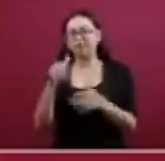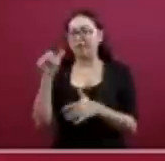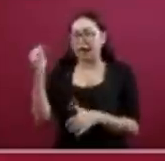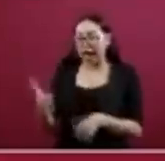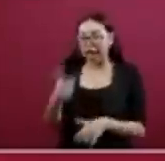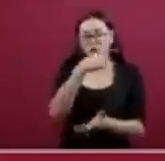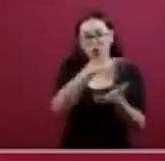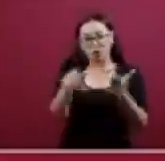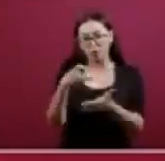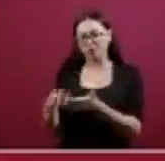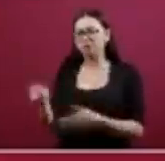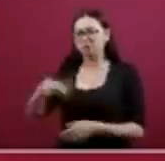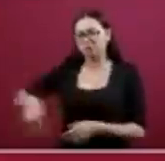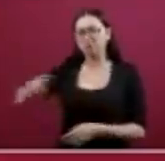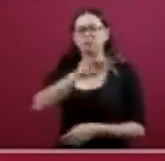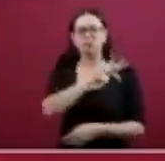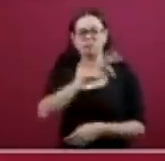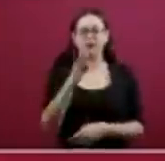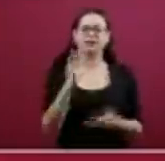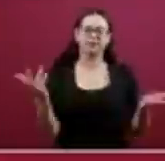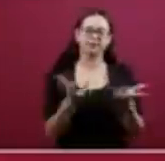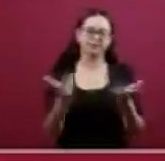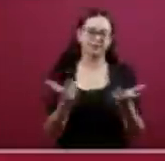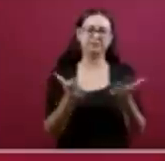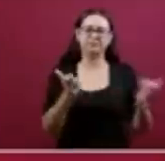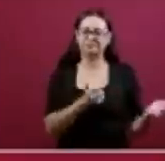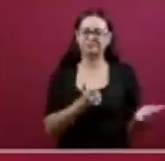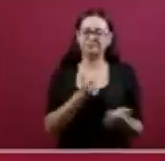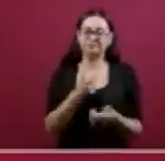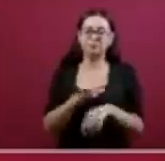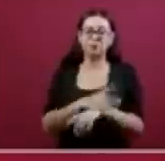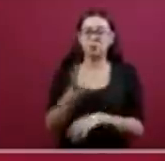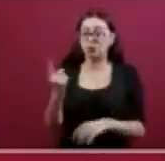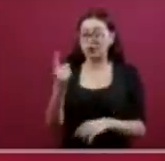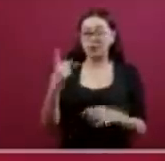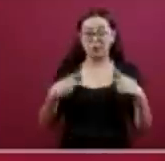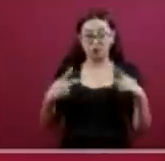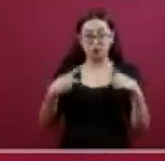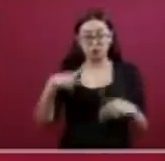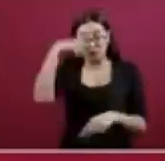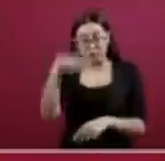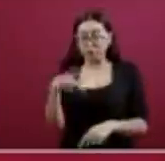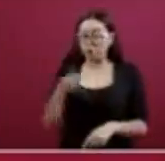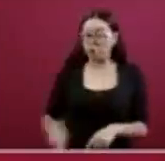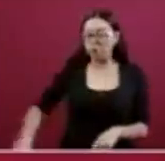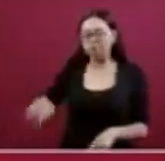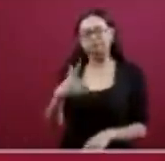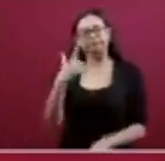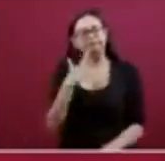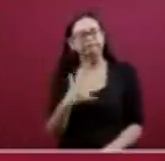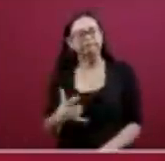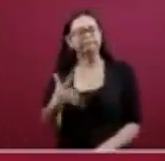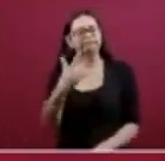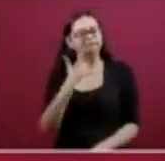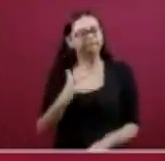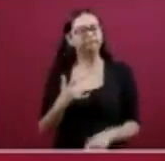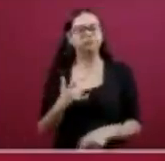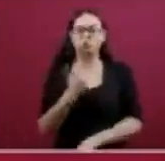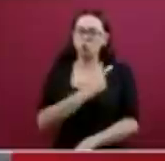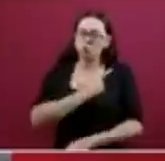de distintas formas, porque nuestro pueblo es muy luchón, es un pueblo